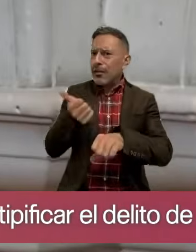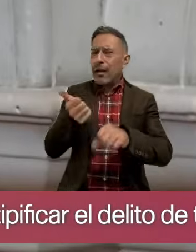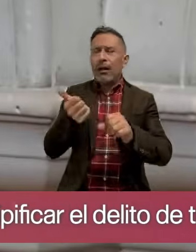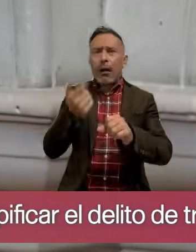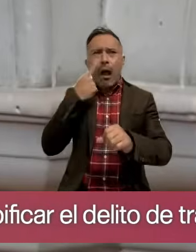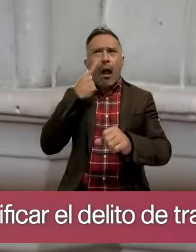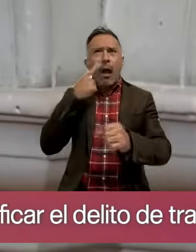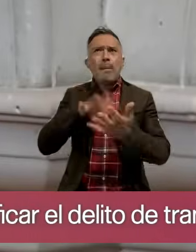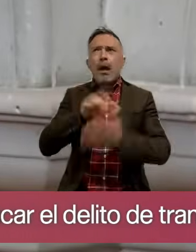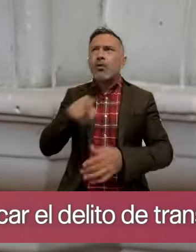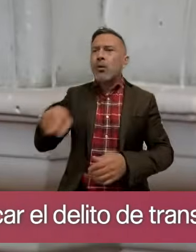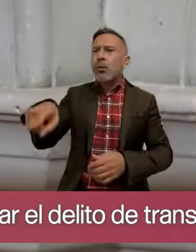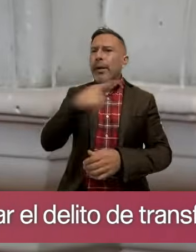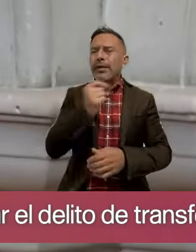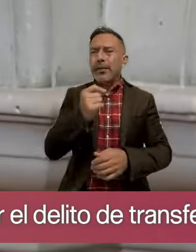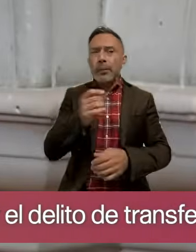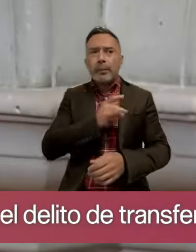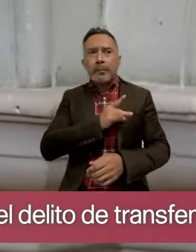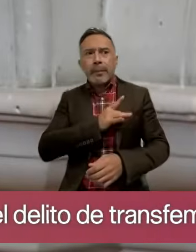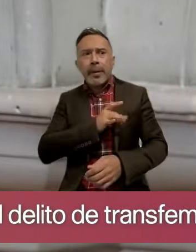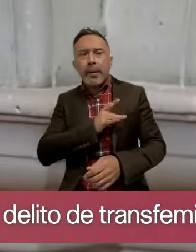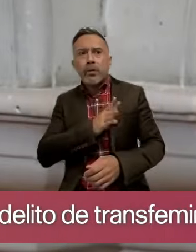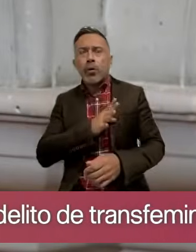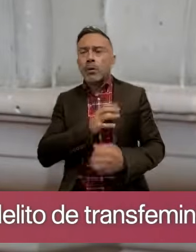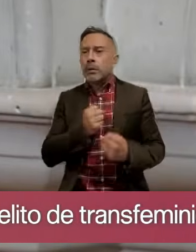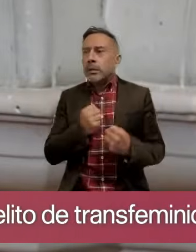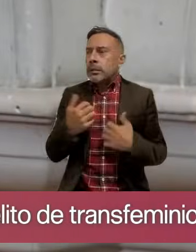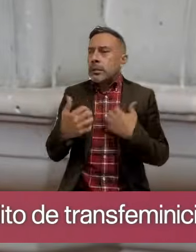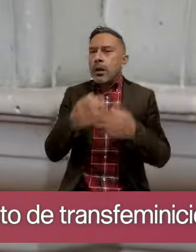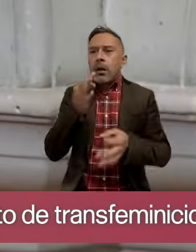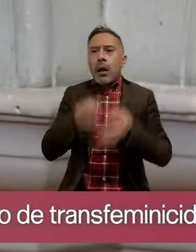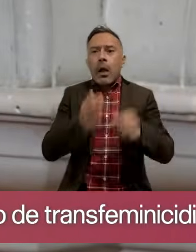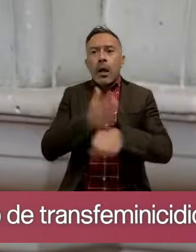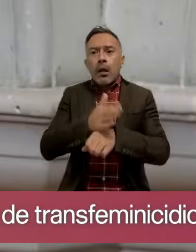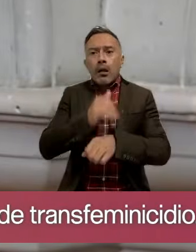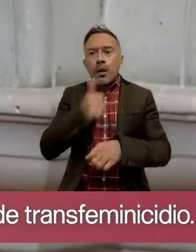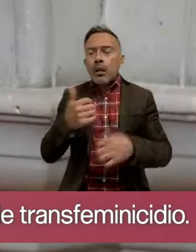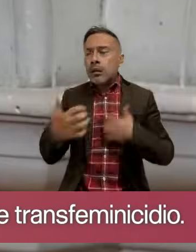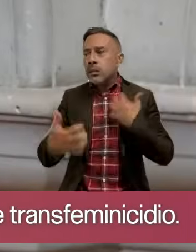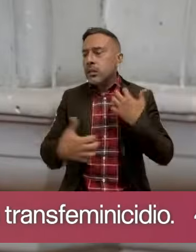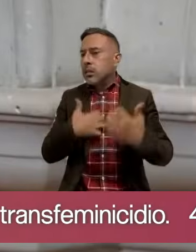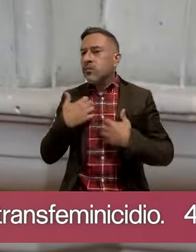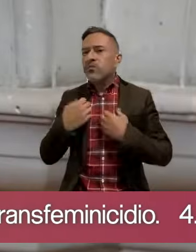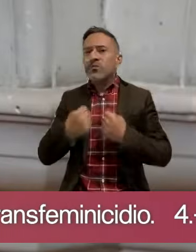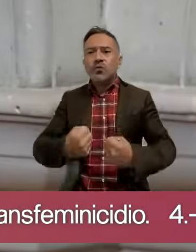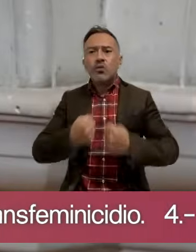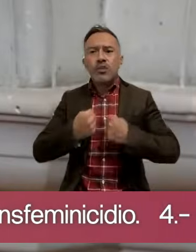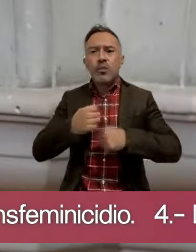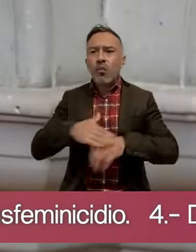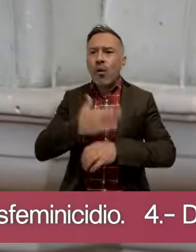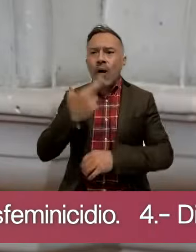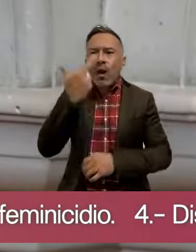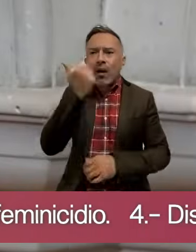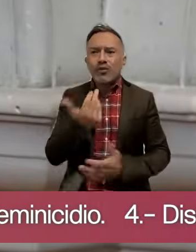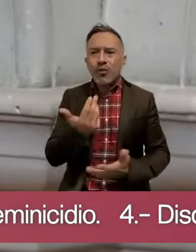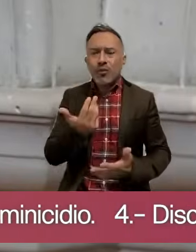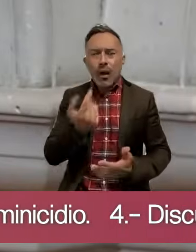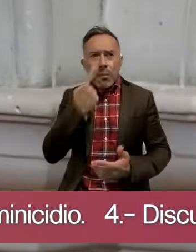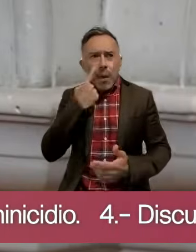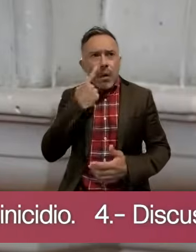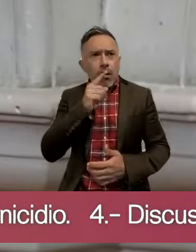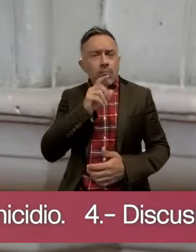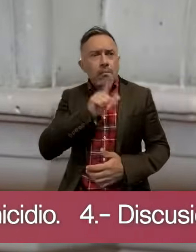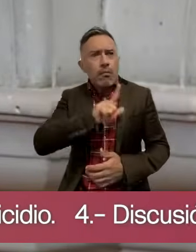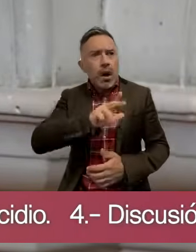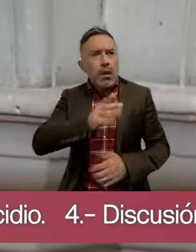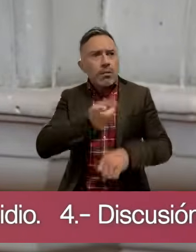la impotencia y la rabia siguen siendo parte de nuestra vida cotidiana? La respuesta es dolorosamente clara.